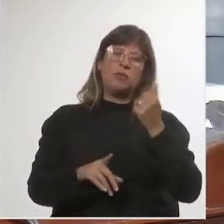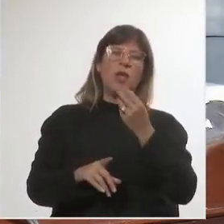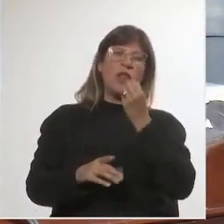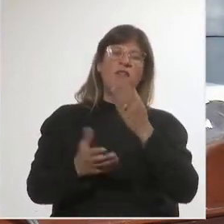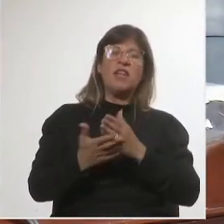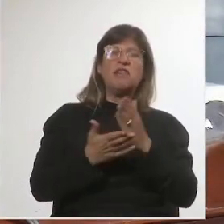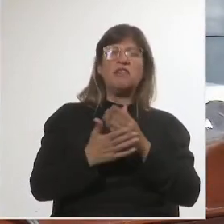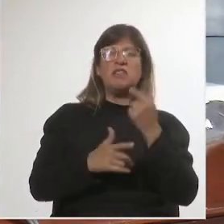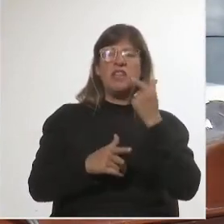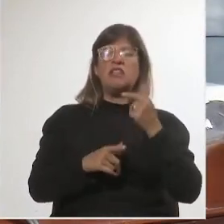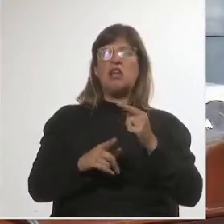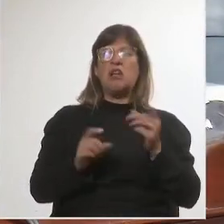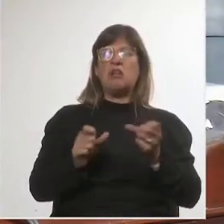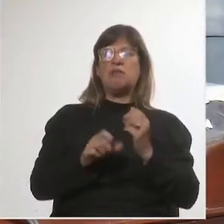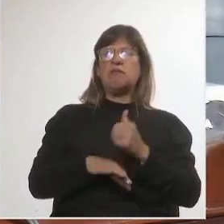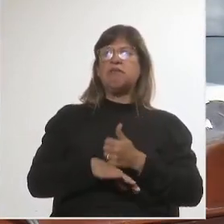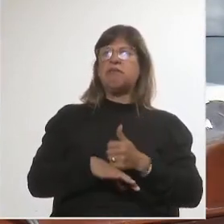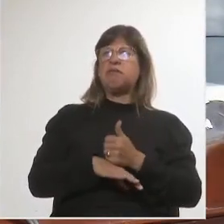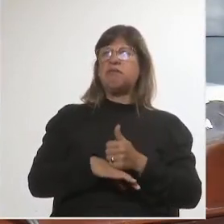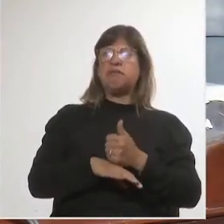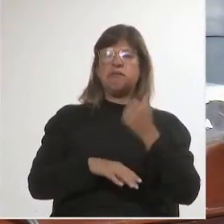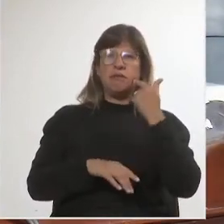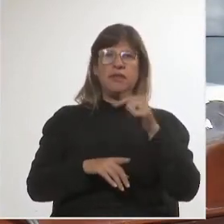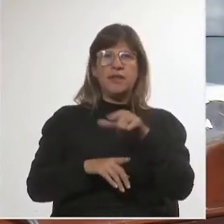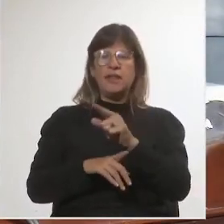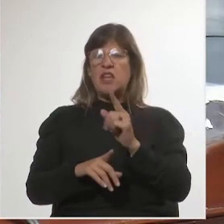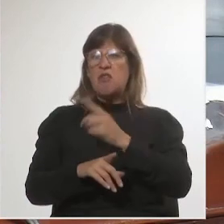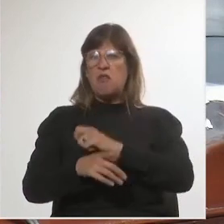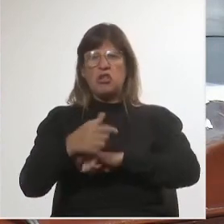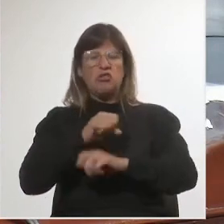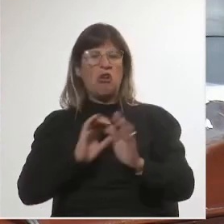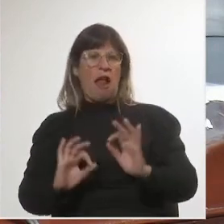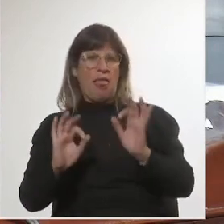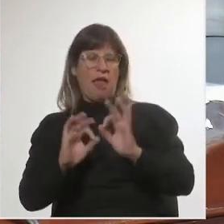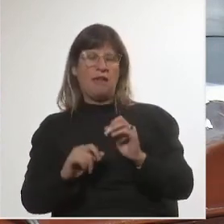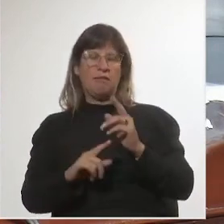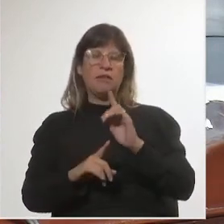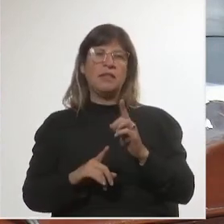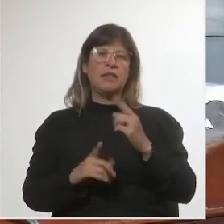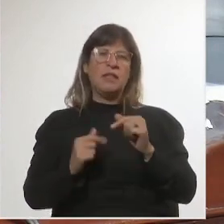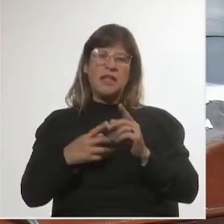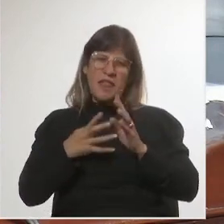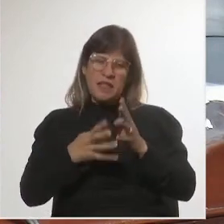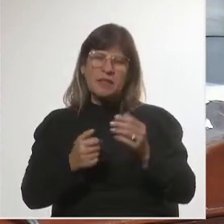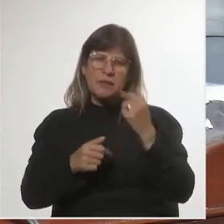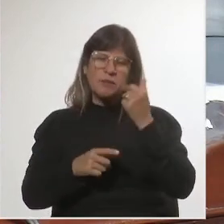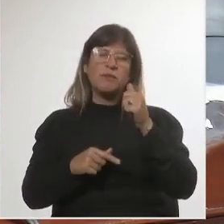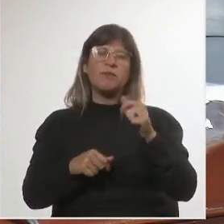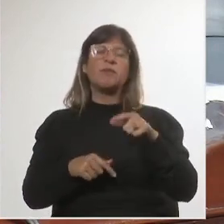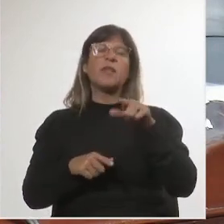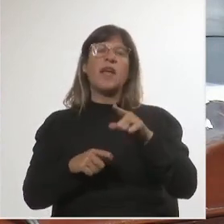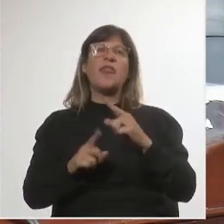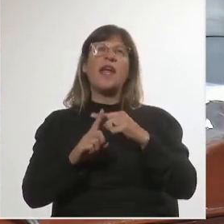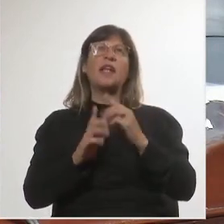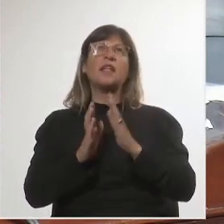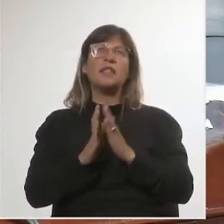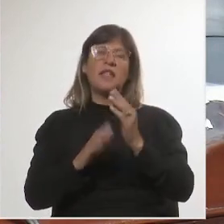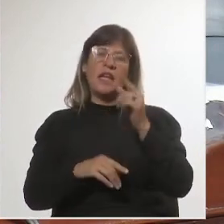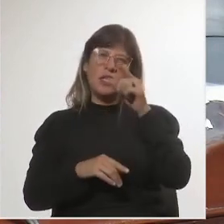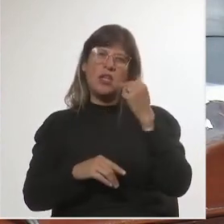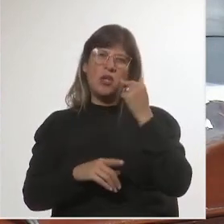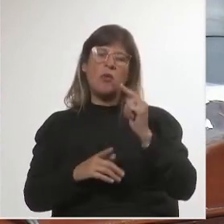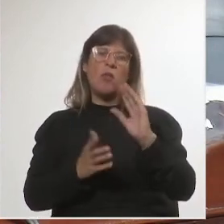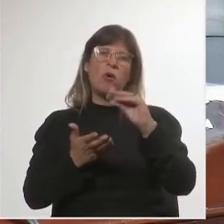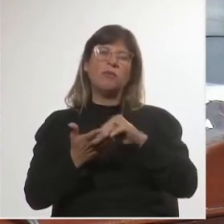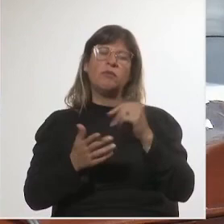de forma parasitaria, especulando sin esfuerzo y real riesgo, desafiando la prédica del social cristianismo que coloca sobre